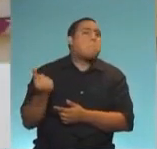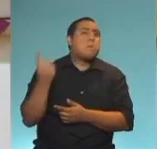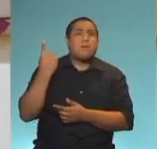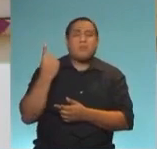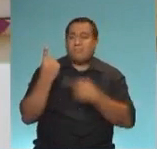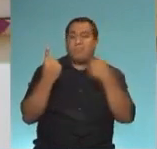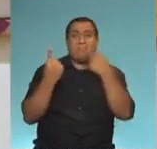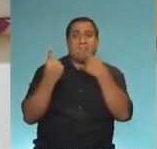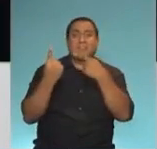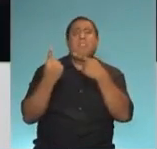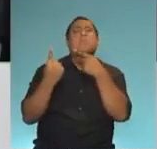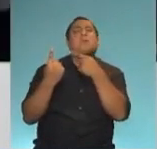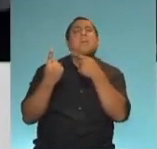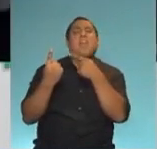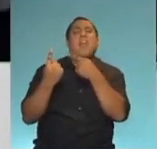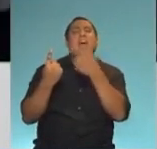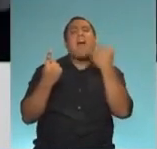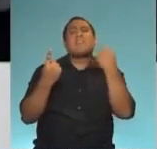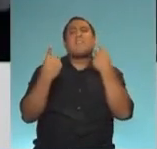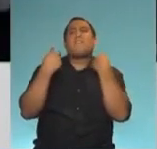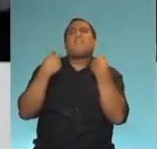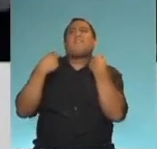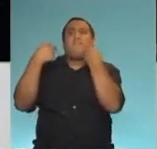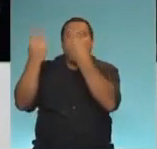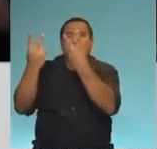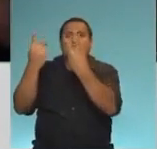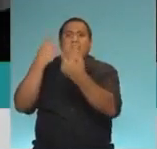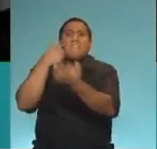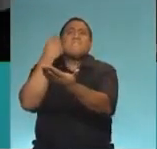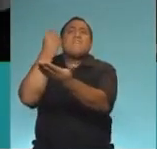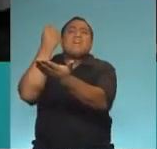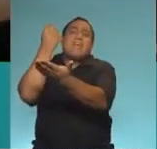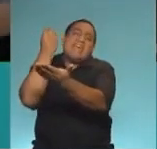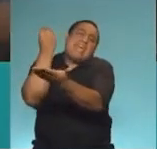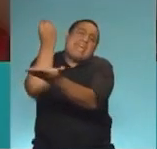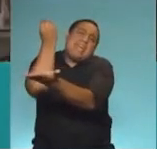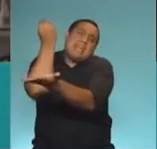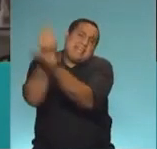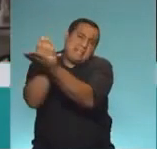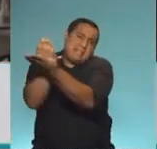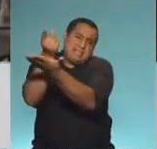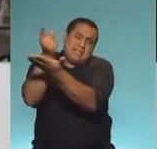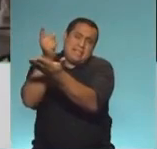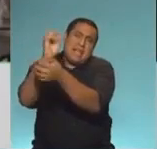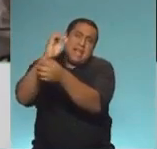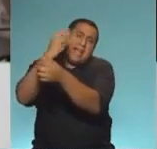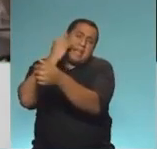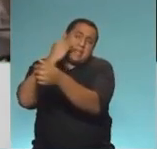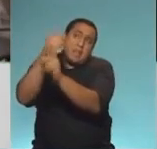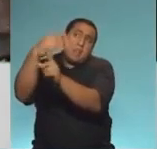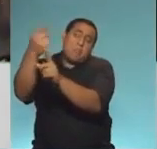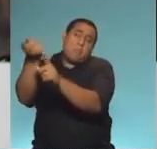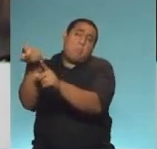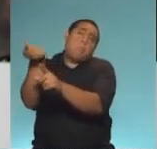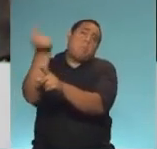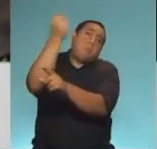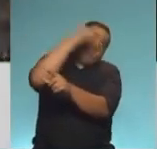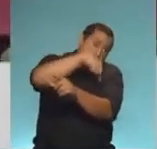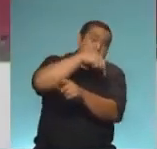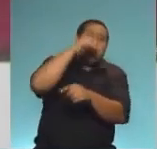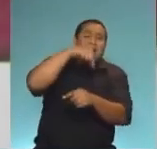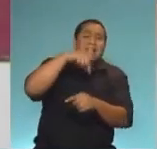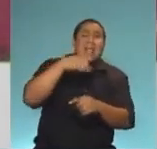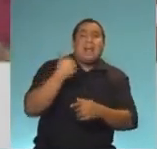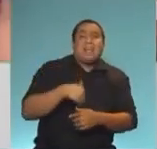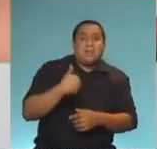proveniente de un viajero residente en el Reino Unido, pero que había ingresado a nuestro país a través de Frankfurt. ¿Por